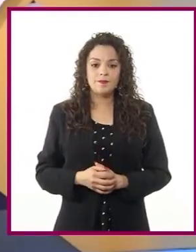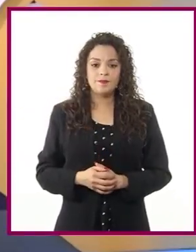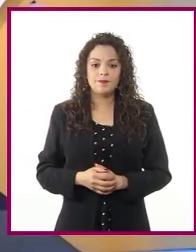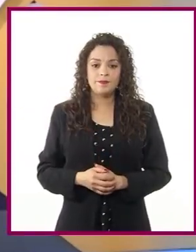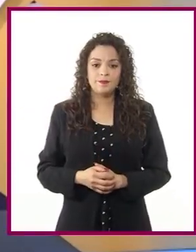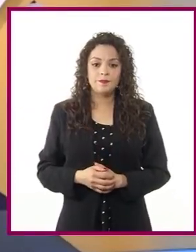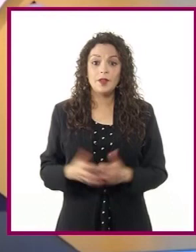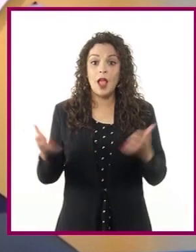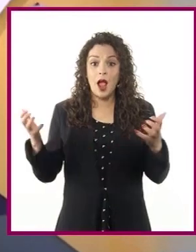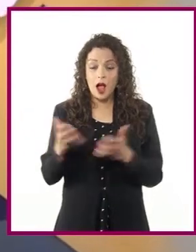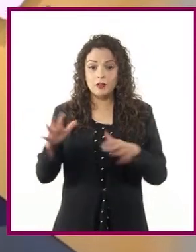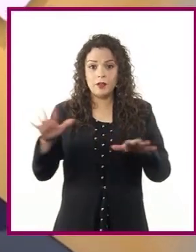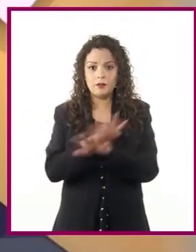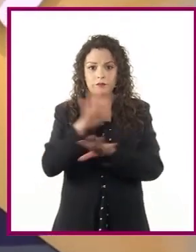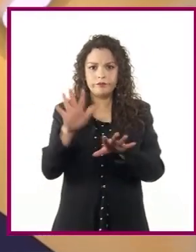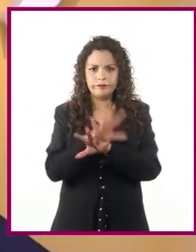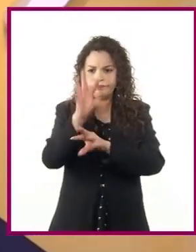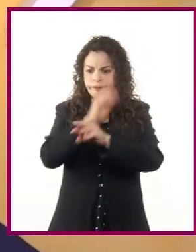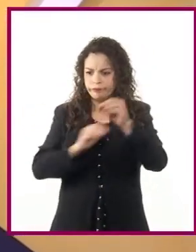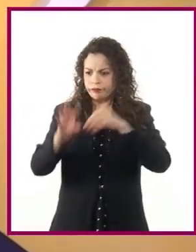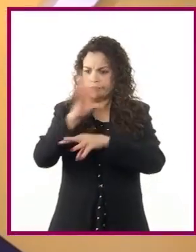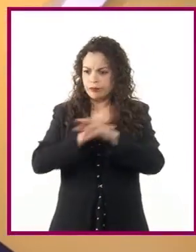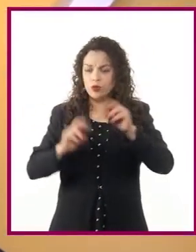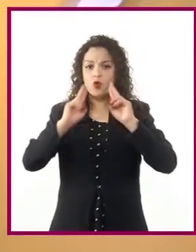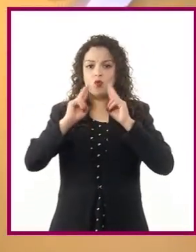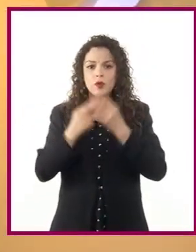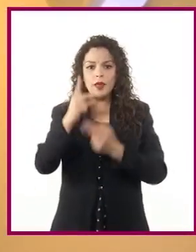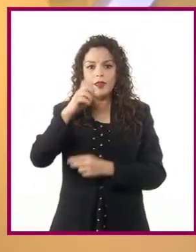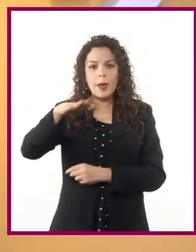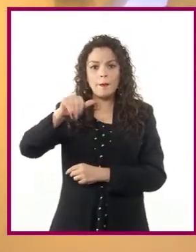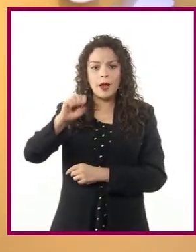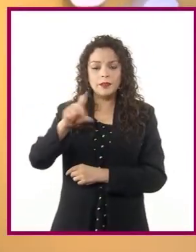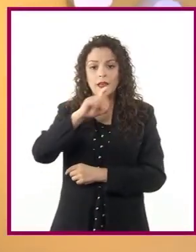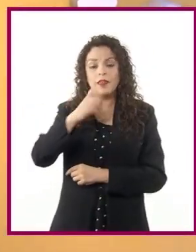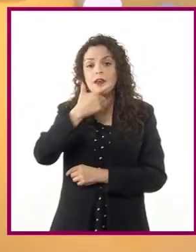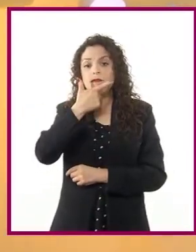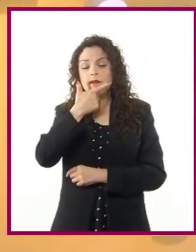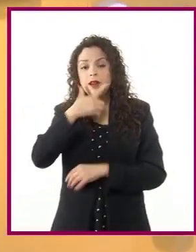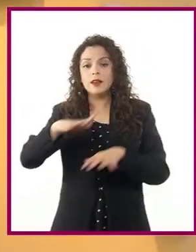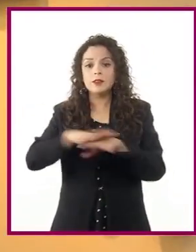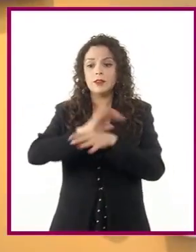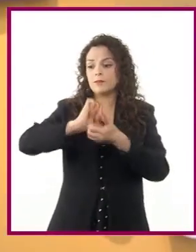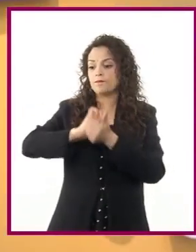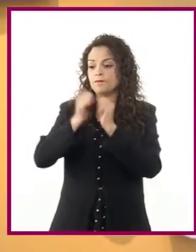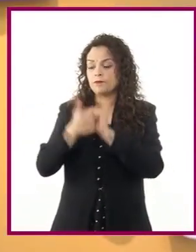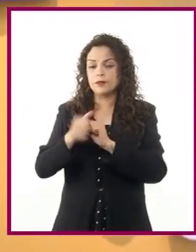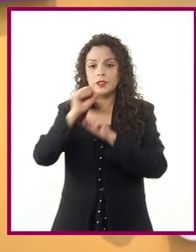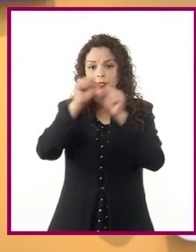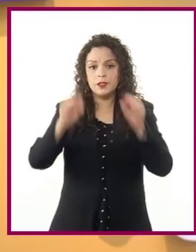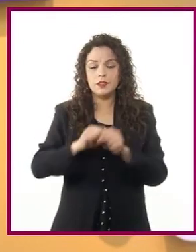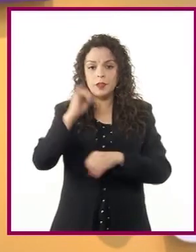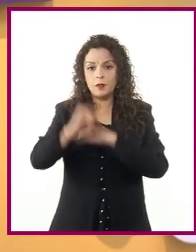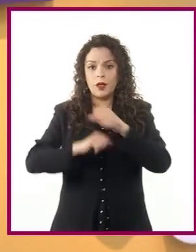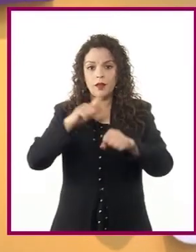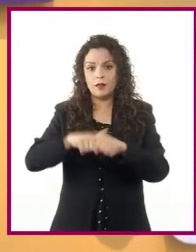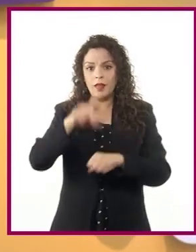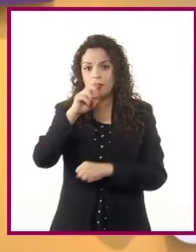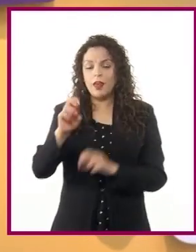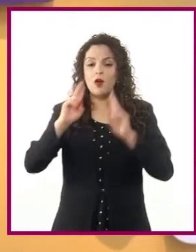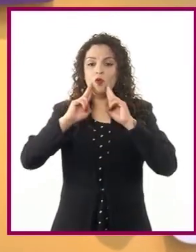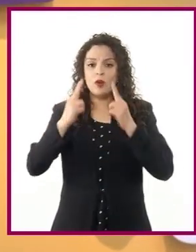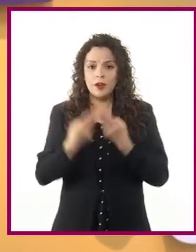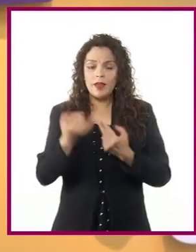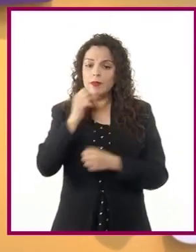Hemos realizado conversiones de unidades de masa del sistema inglés a las del Sistema Internacional de Unidades y también hemos